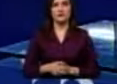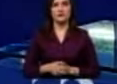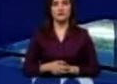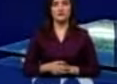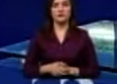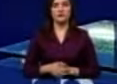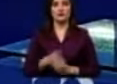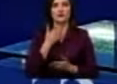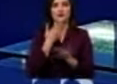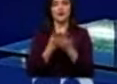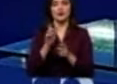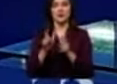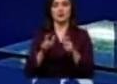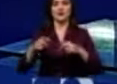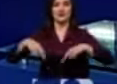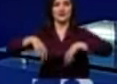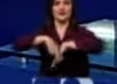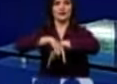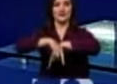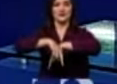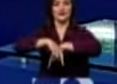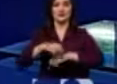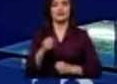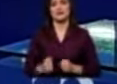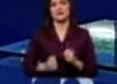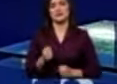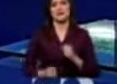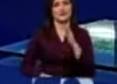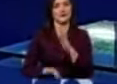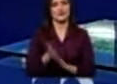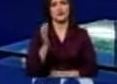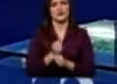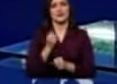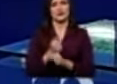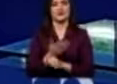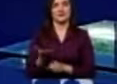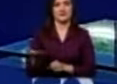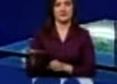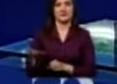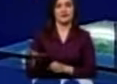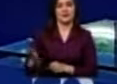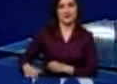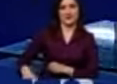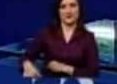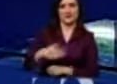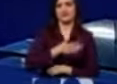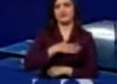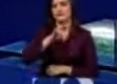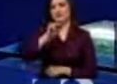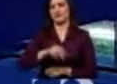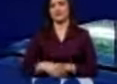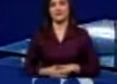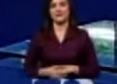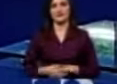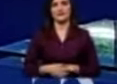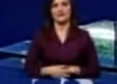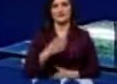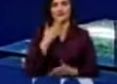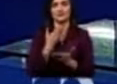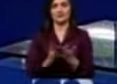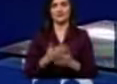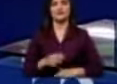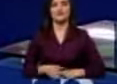conversar con los peatones, pero bueno, se están yendo rápido al trabajo, así que no los atrase, por favor. Bueno, gracias, Helen,